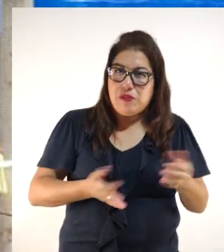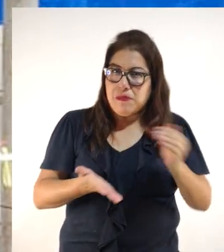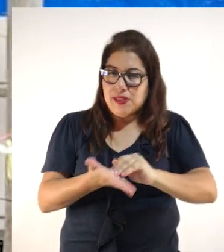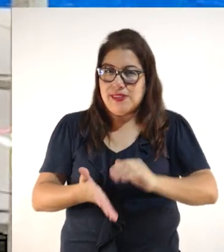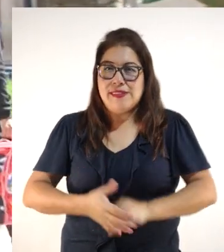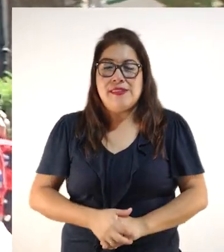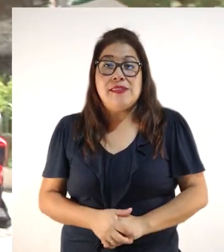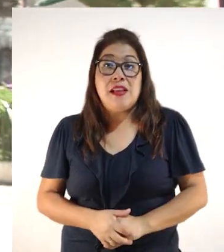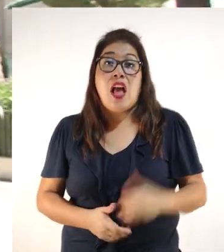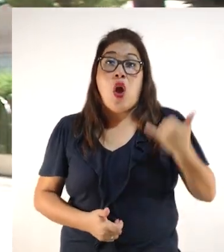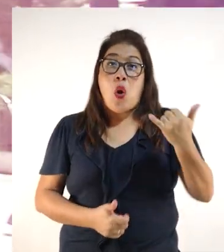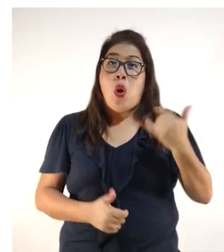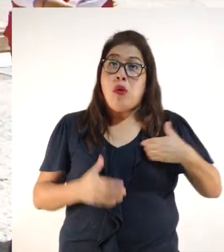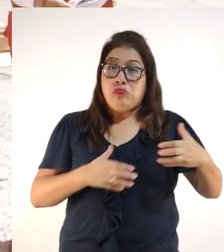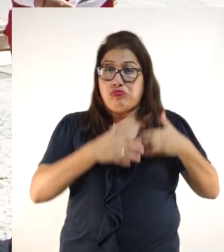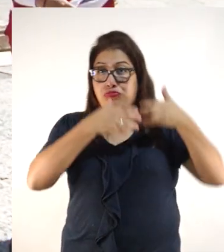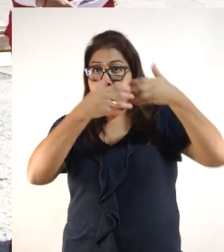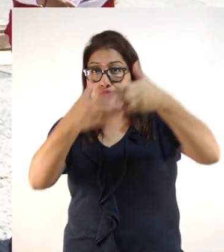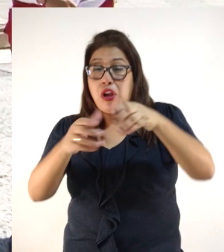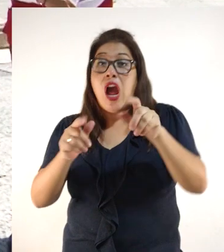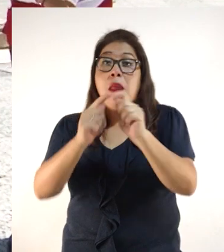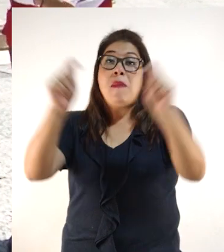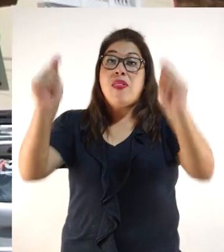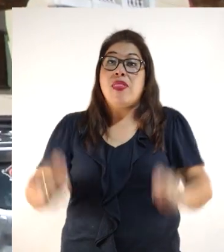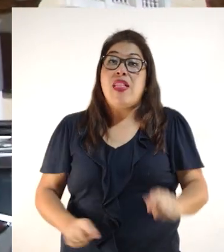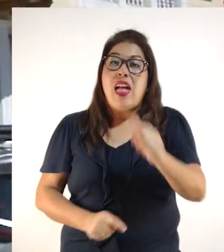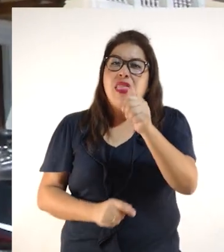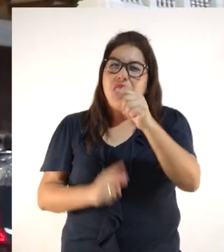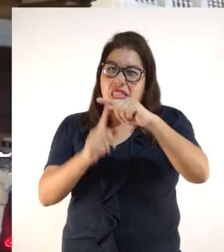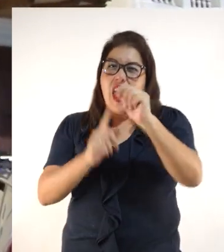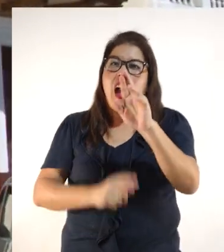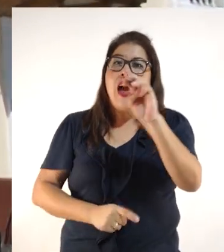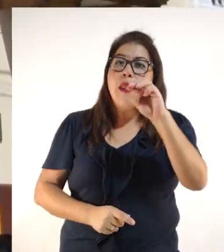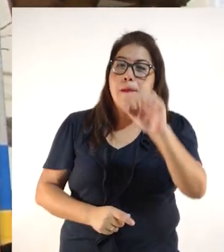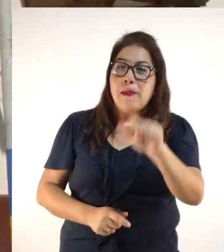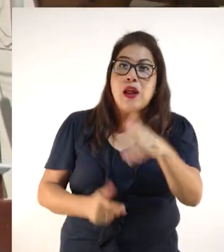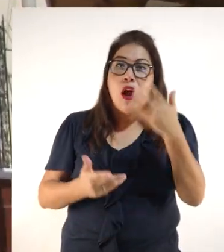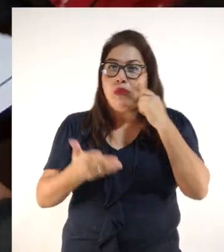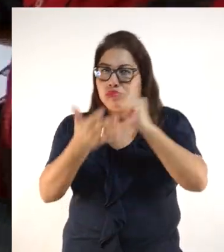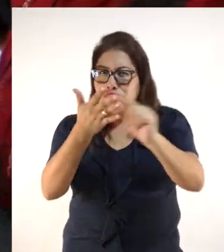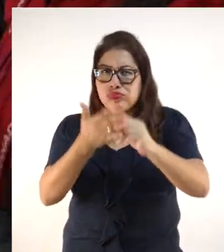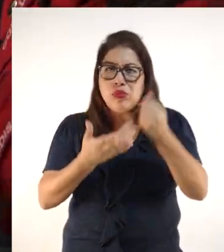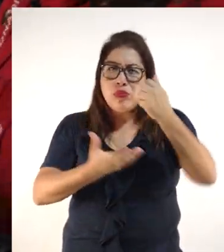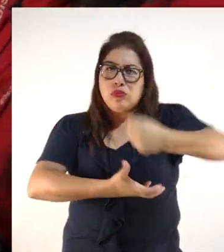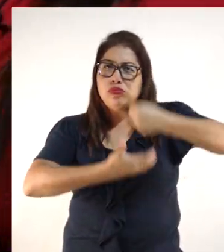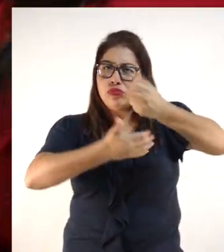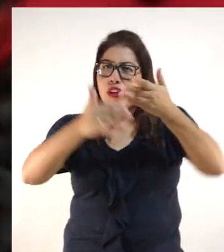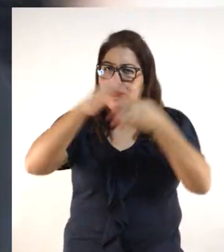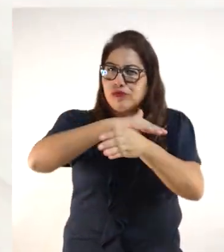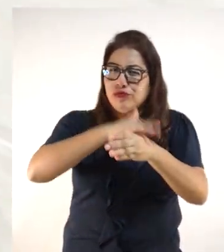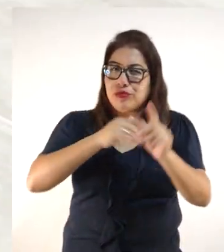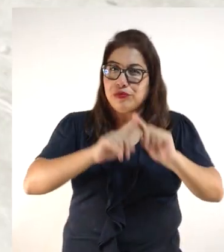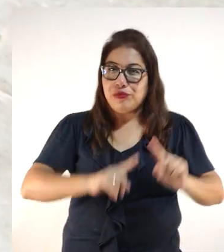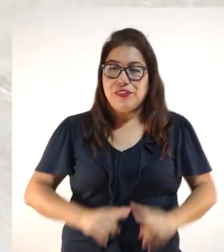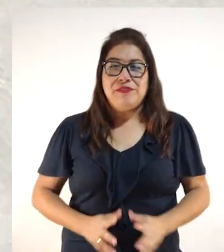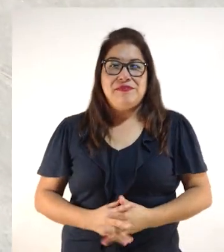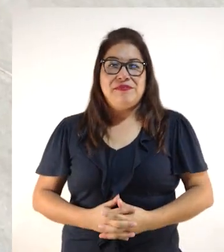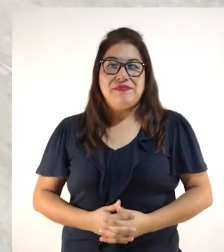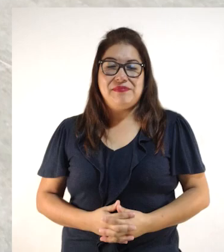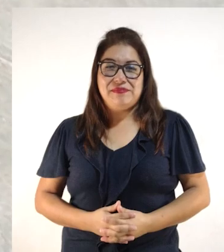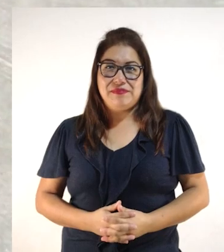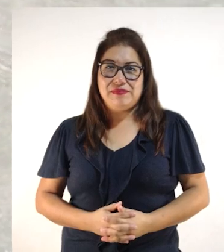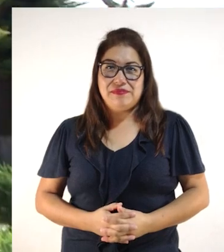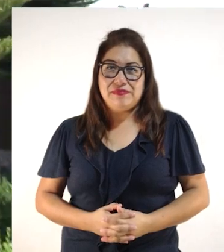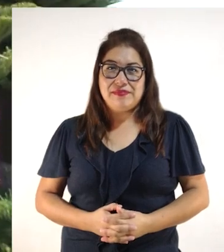Chupaca. Ahora nos ubicamos en la provincia de Tarma, donde fiscalizaremos presupuesto, accesibilidad.